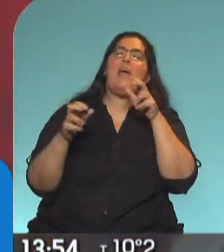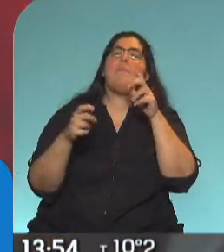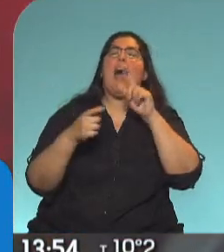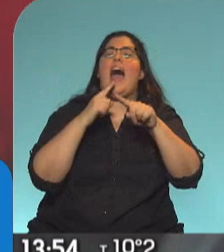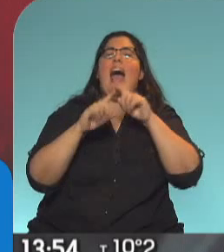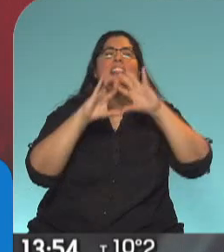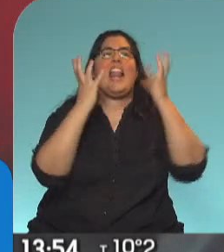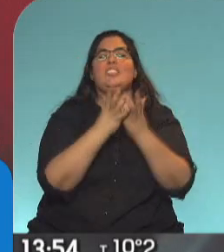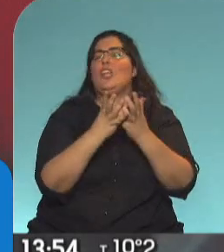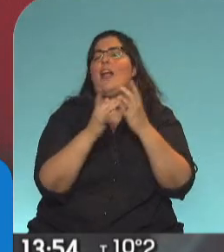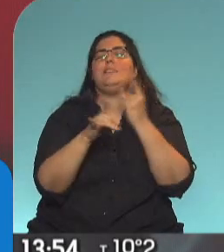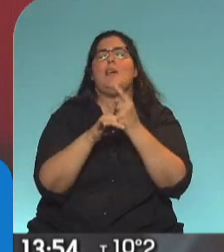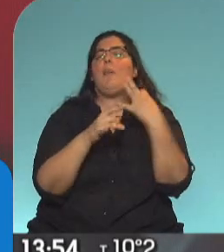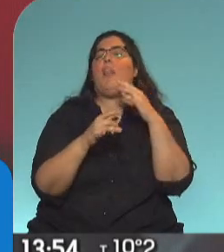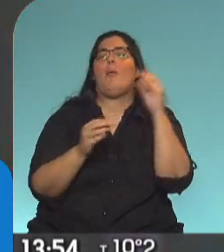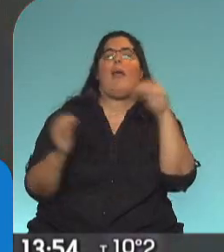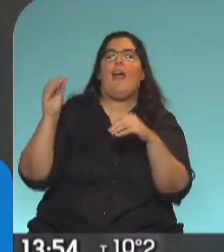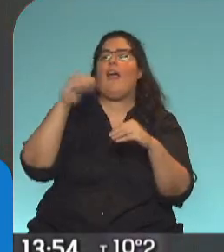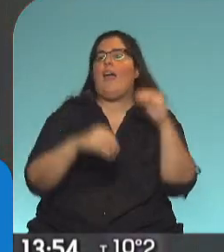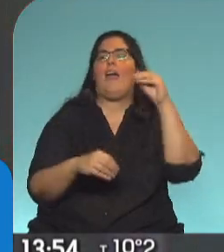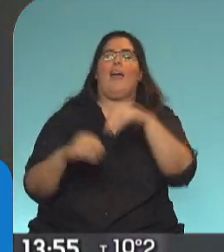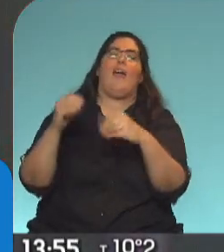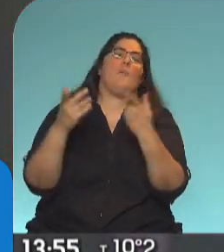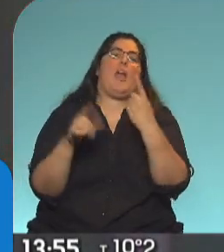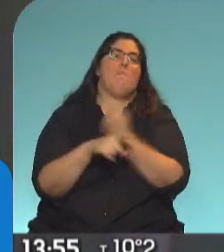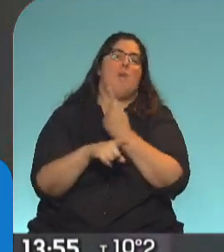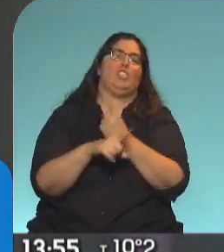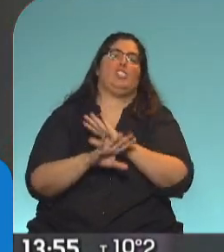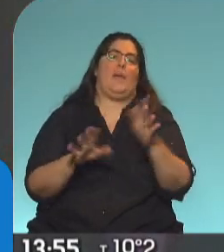internacionales, cuestión, hay que ir agregando y matizando y porque complejizando, es porque si no, no. imposible Sí, abarcar es imposible. todo.